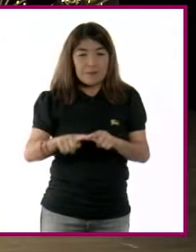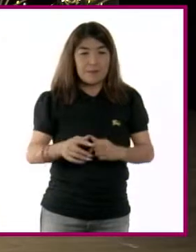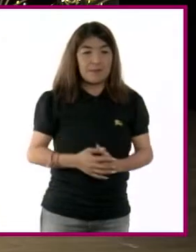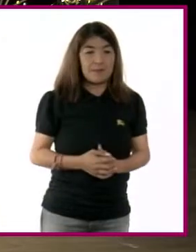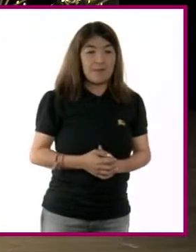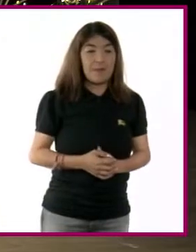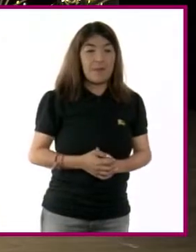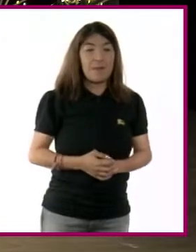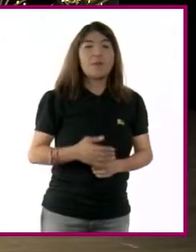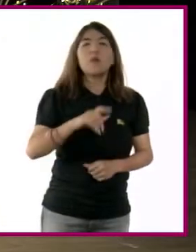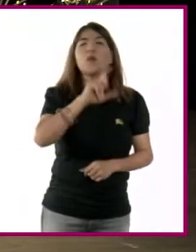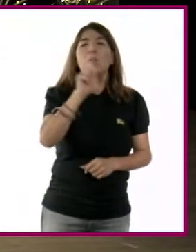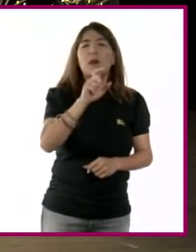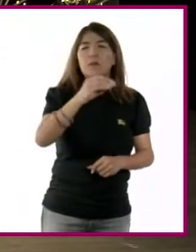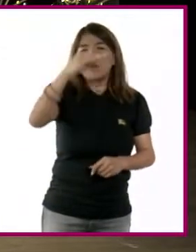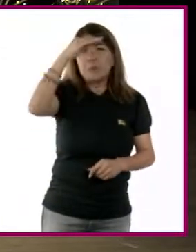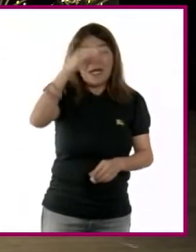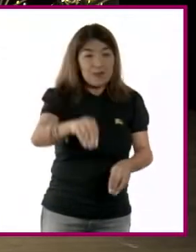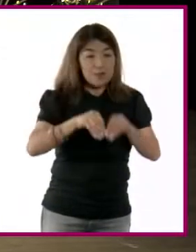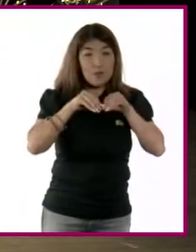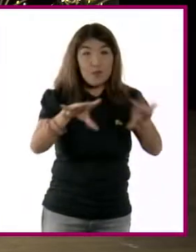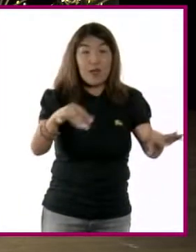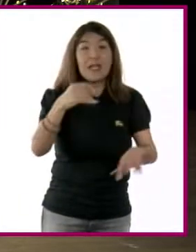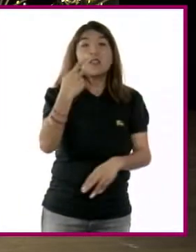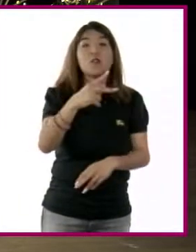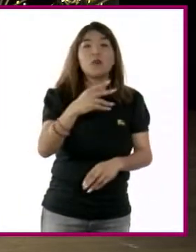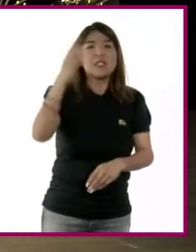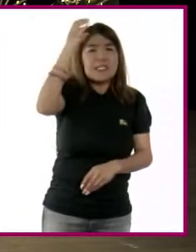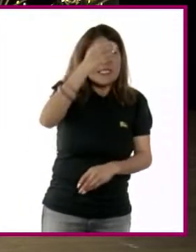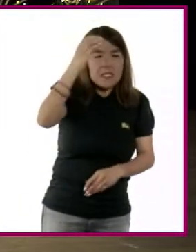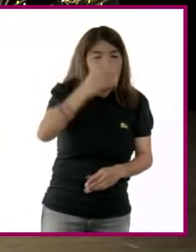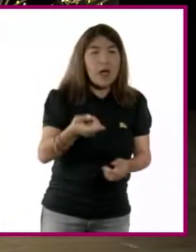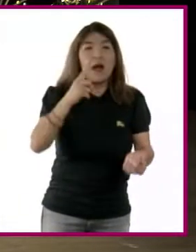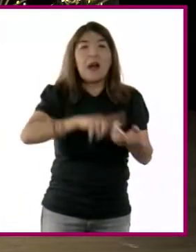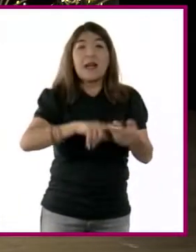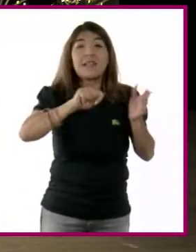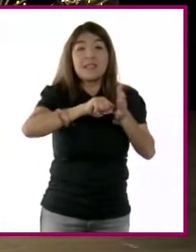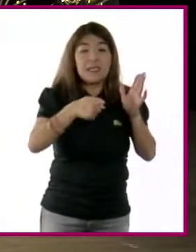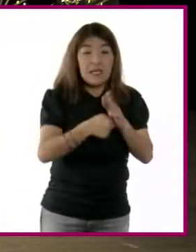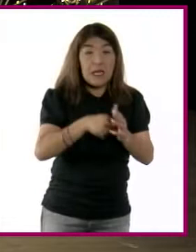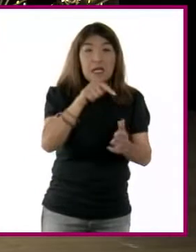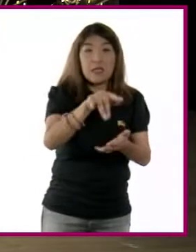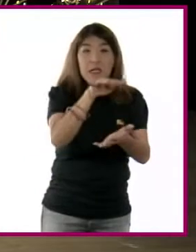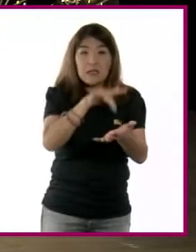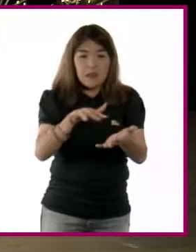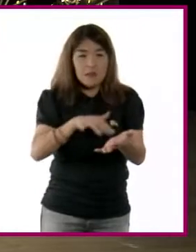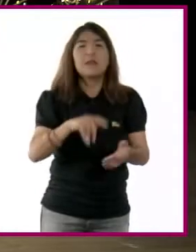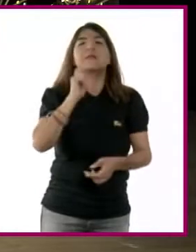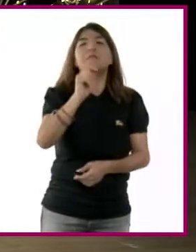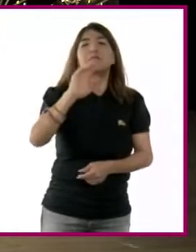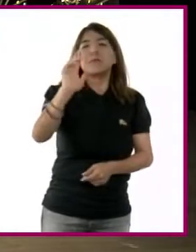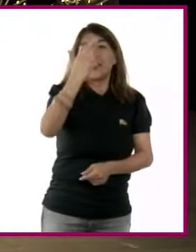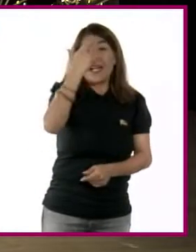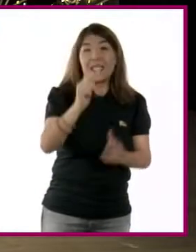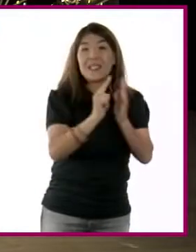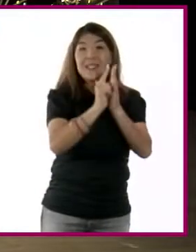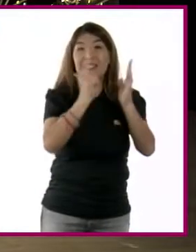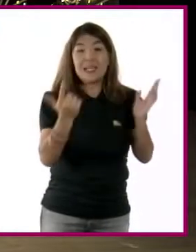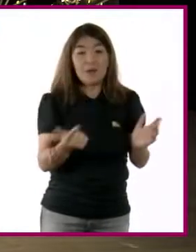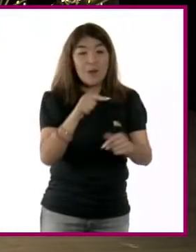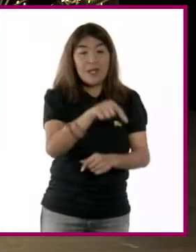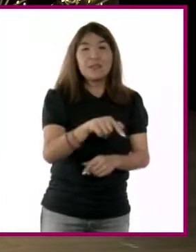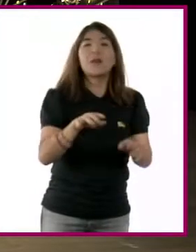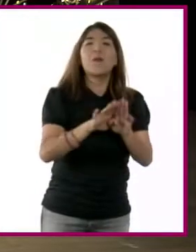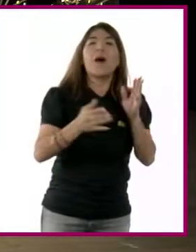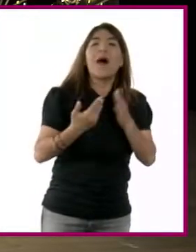Cuando pensamos en la difusión de ideas científicas o técnicas a través de la literatura, seguramente recordaremos los libros de texto que hemos